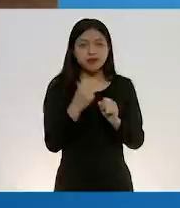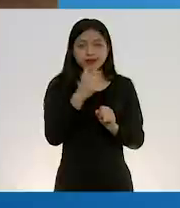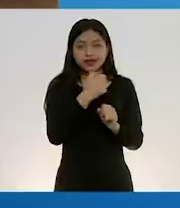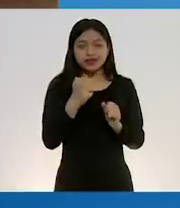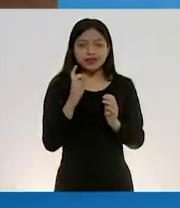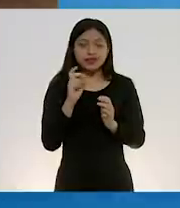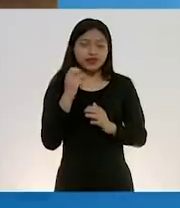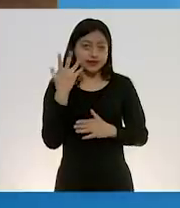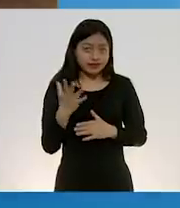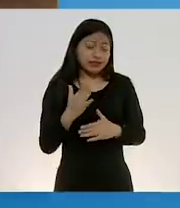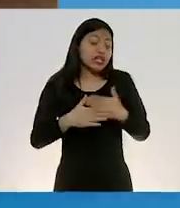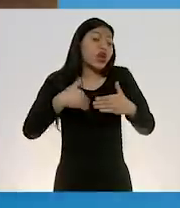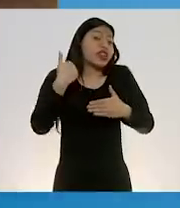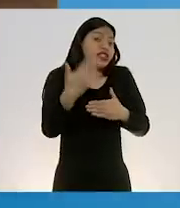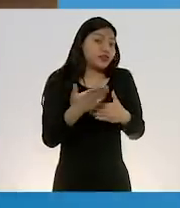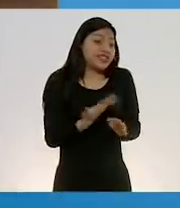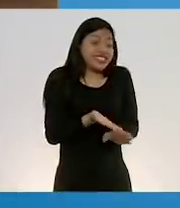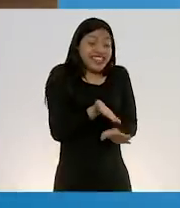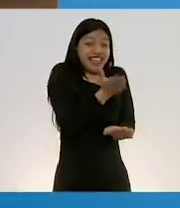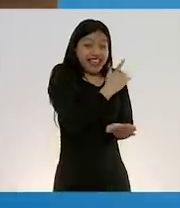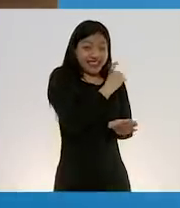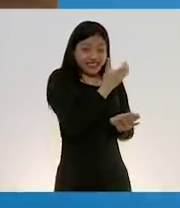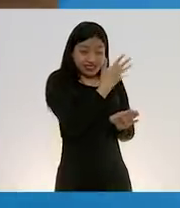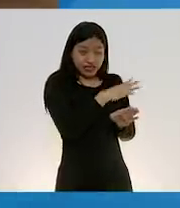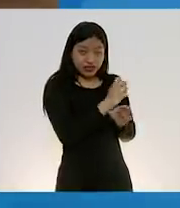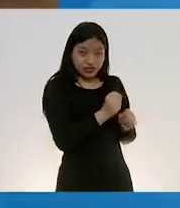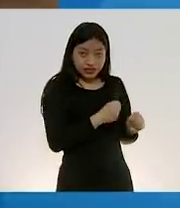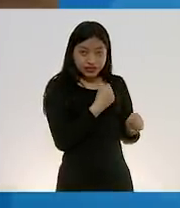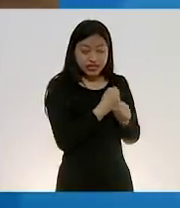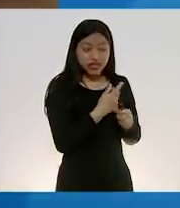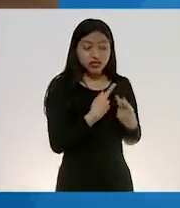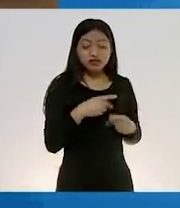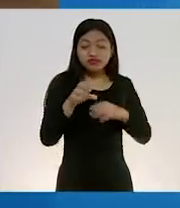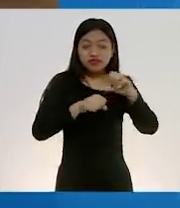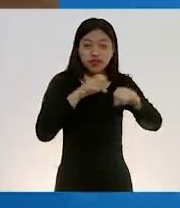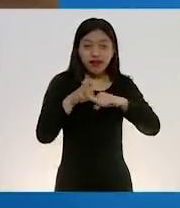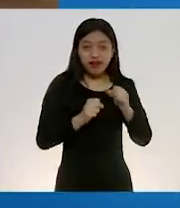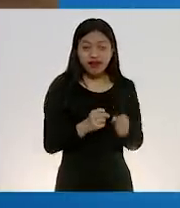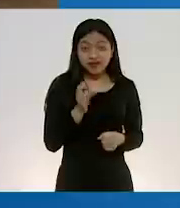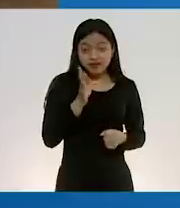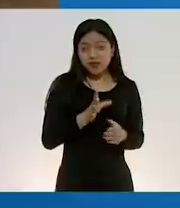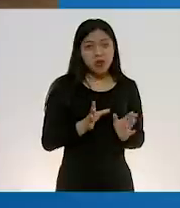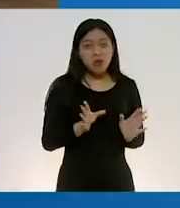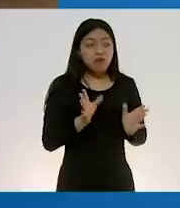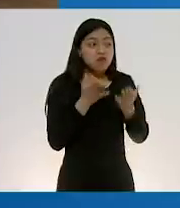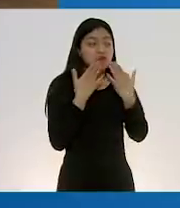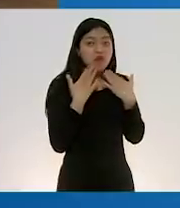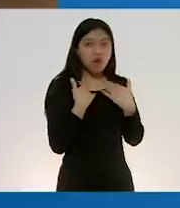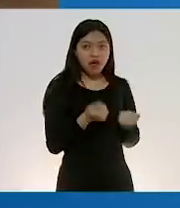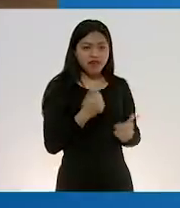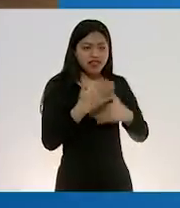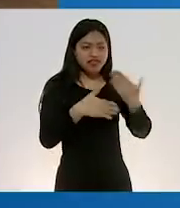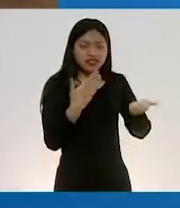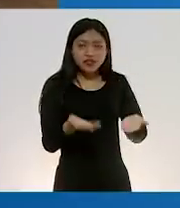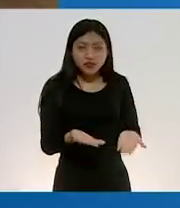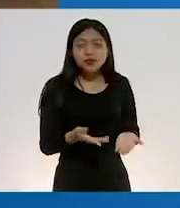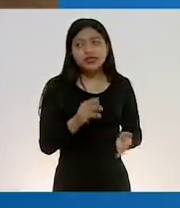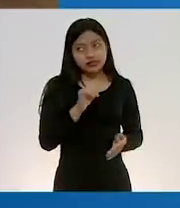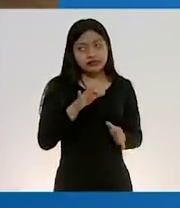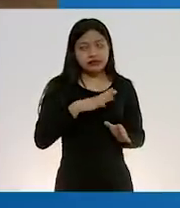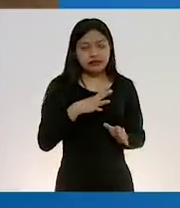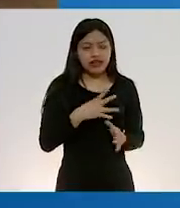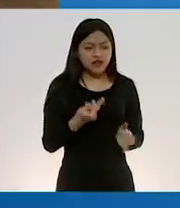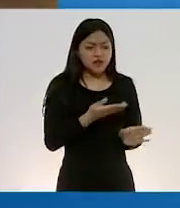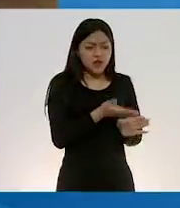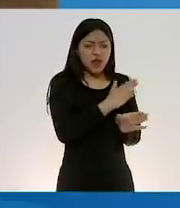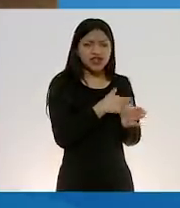Es decir, 110 años después de la conquista, no hay mestizos. ¿Dónde están? A pesar